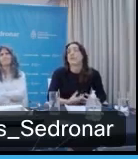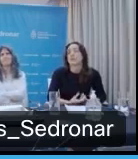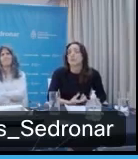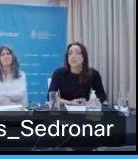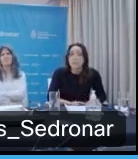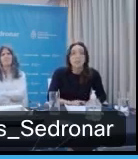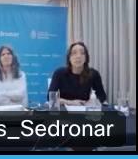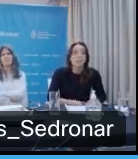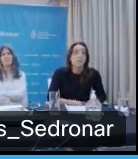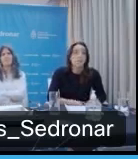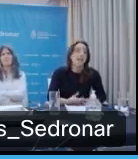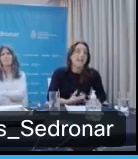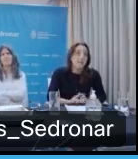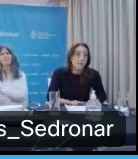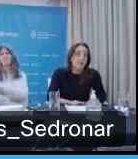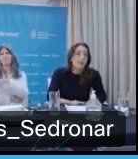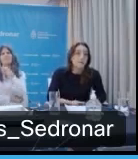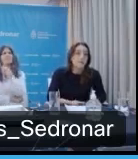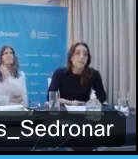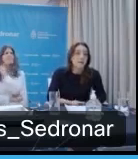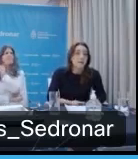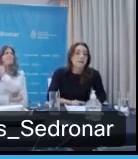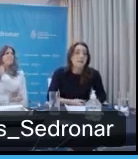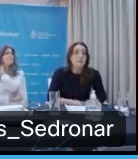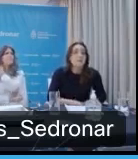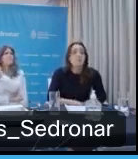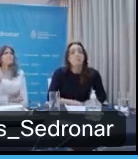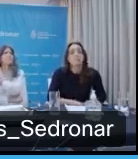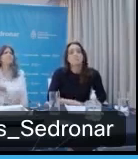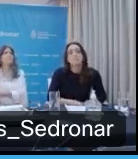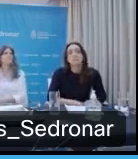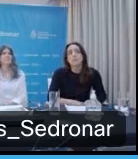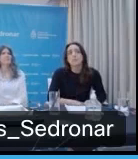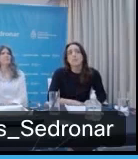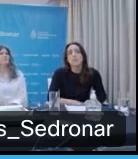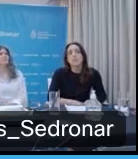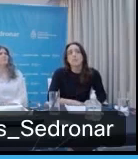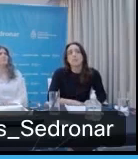por la cultura, ¿no?, por la época, fundamentalmente.